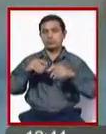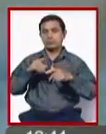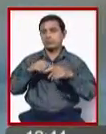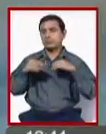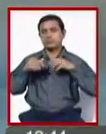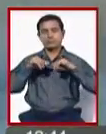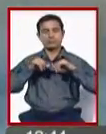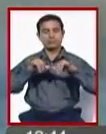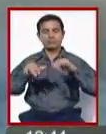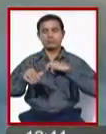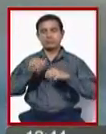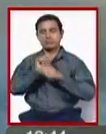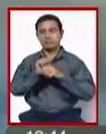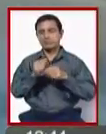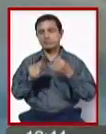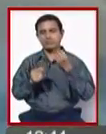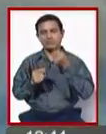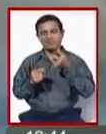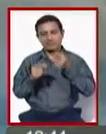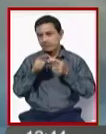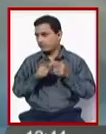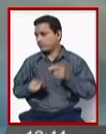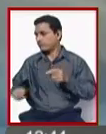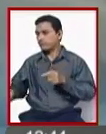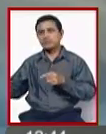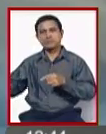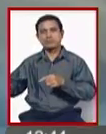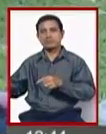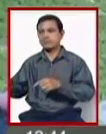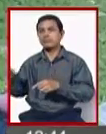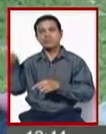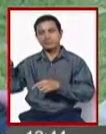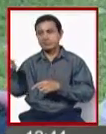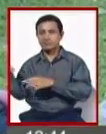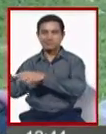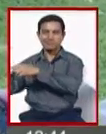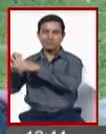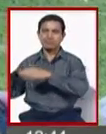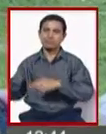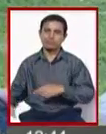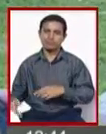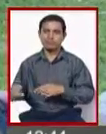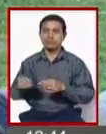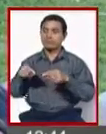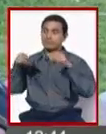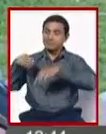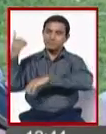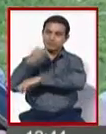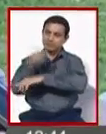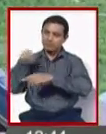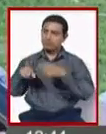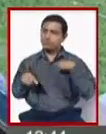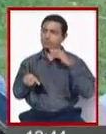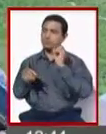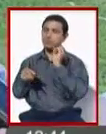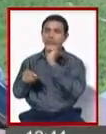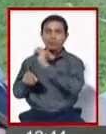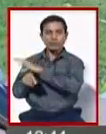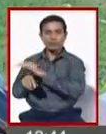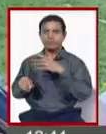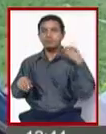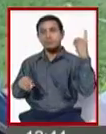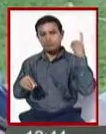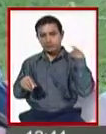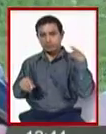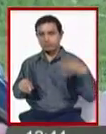puse a trabajar un ratito, se fue mi hijo abajo, seguro a orinar, y ahí fue donde le mordió el perro. Yo ese día hablé con la señora, le dije que por favor me